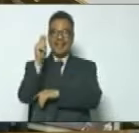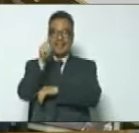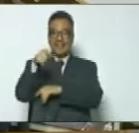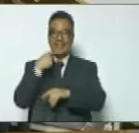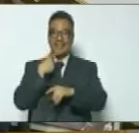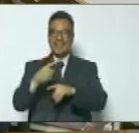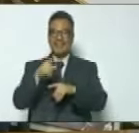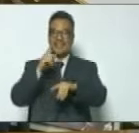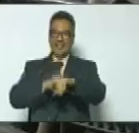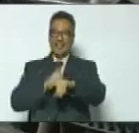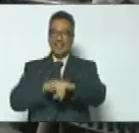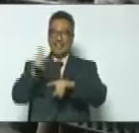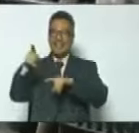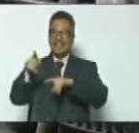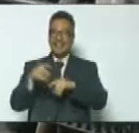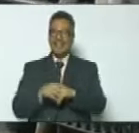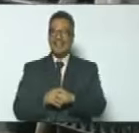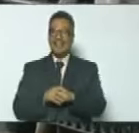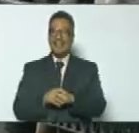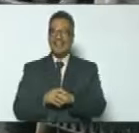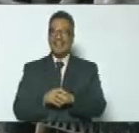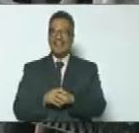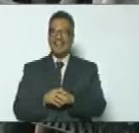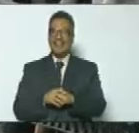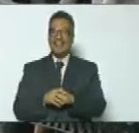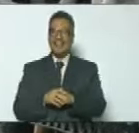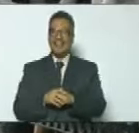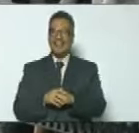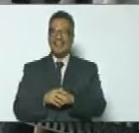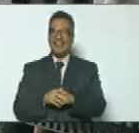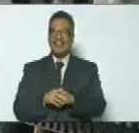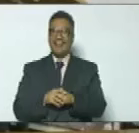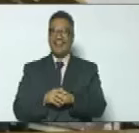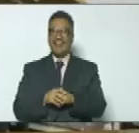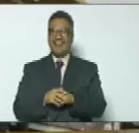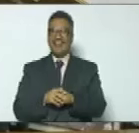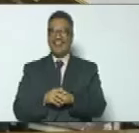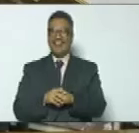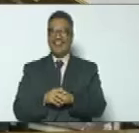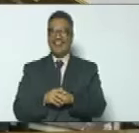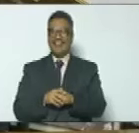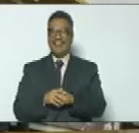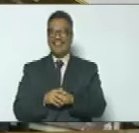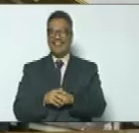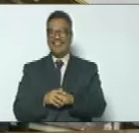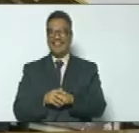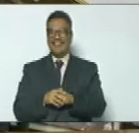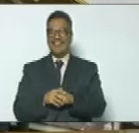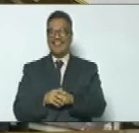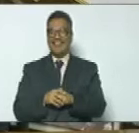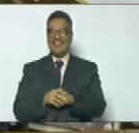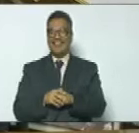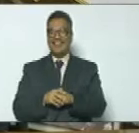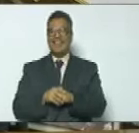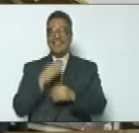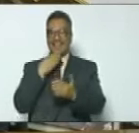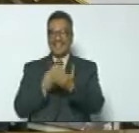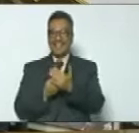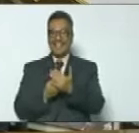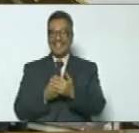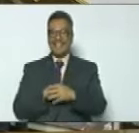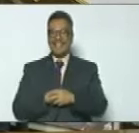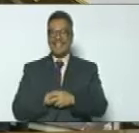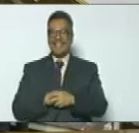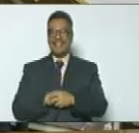decir, tiempo, diputado, ¿y ustedes? Gracias.